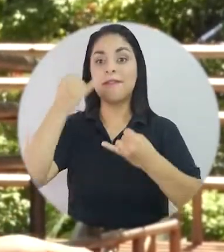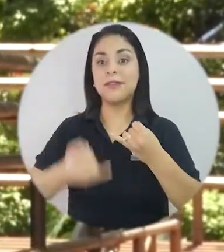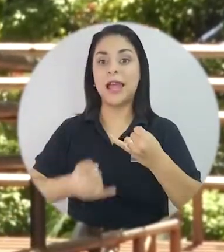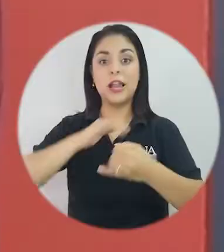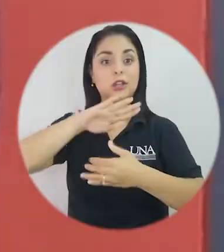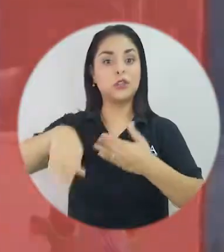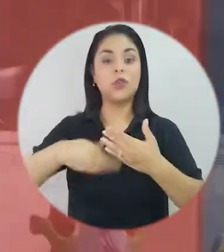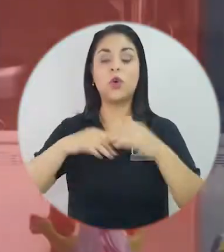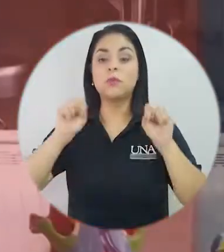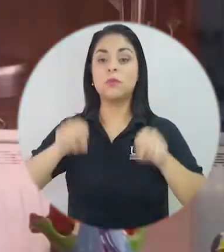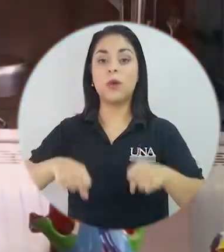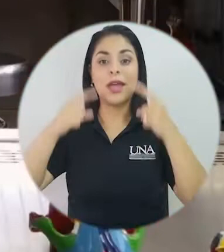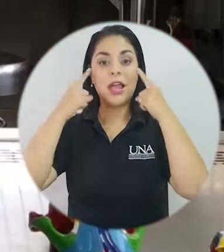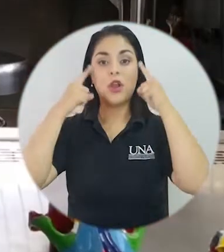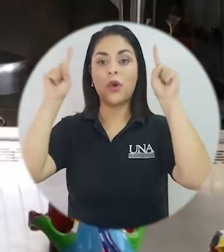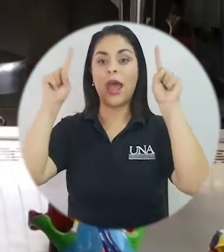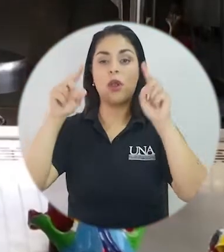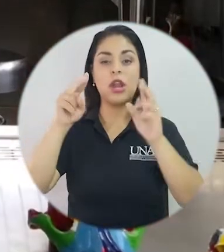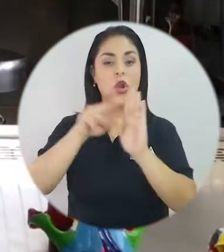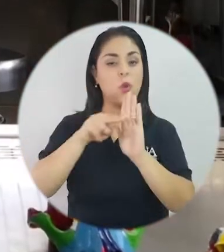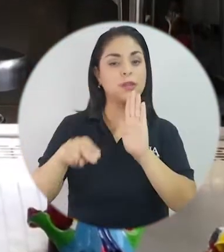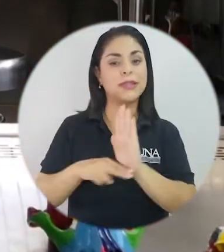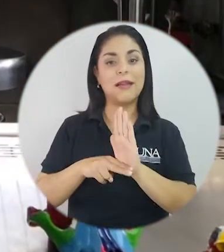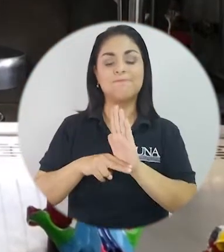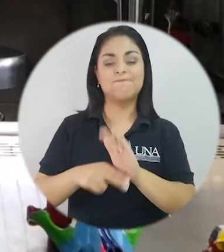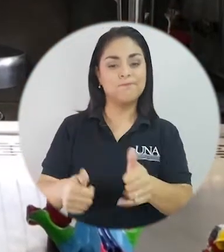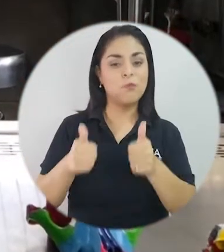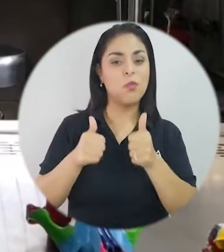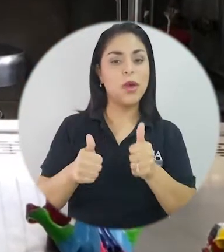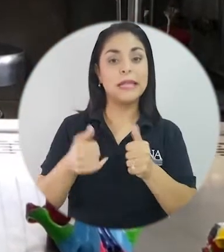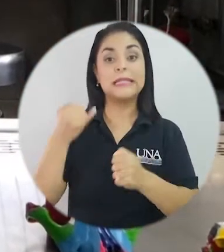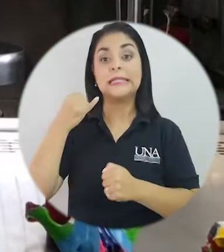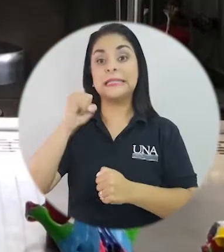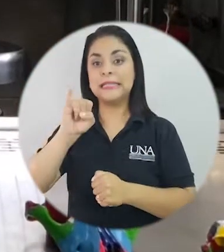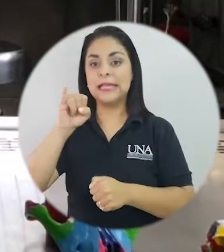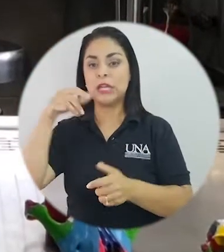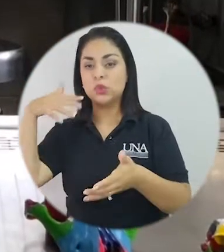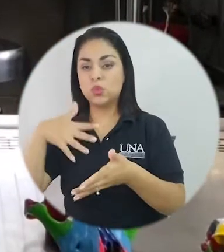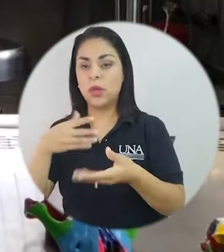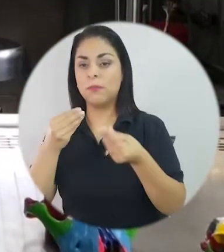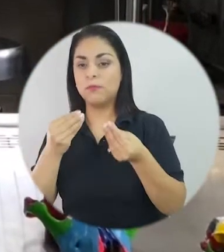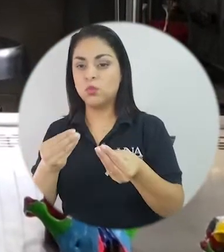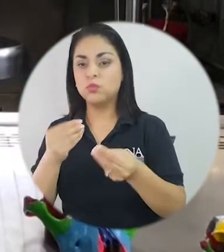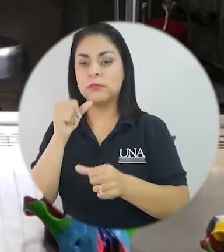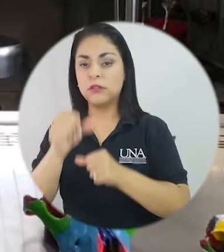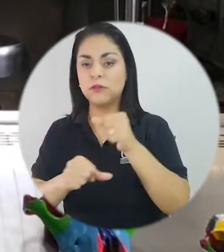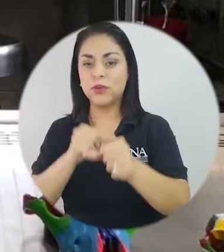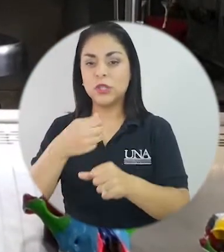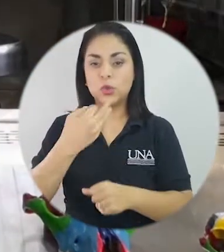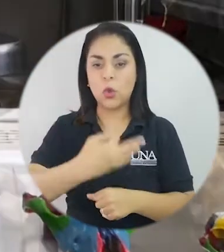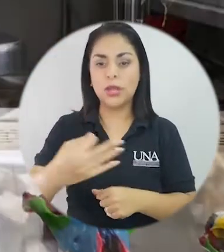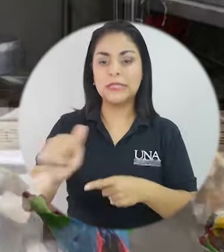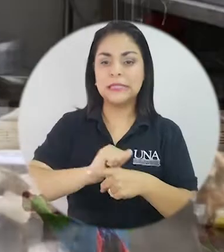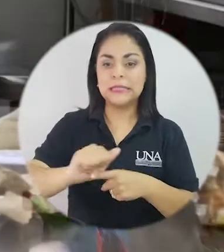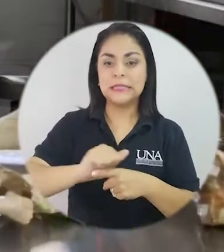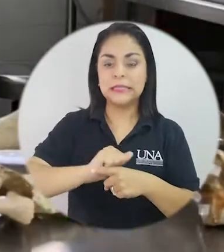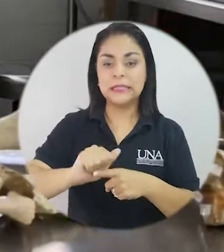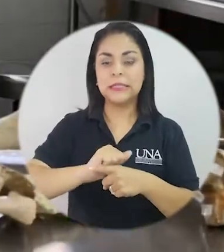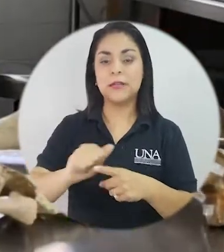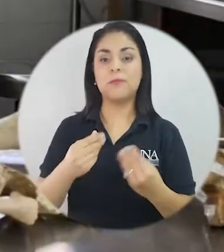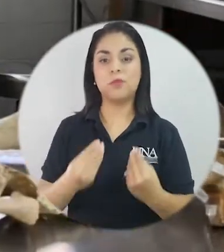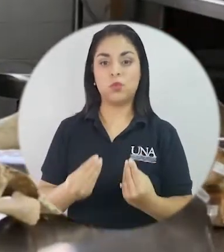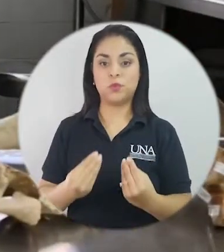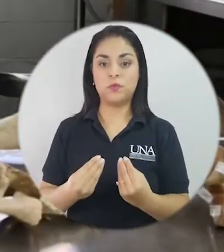lograr una gran nota si lo tiene como meta y si estudia muchísimo y se esfuerza y todos los días hace muchos ejercicios,